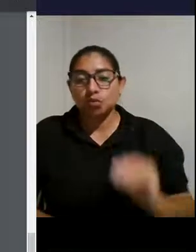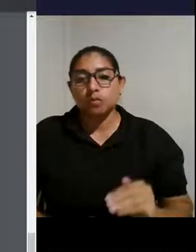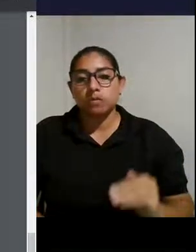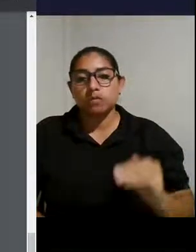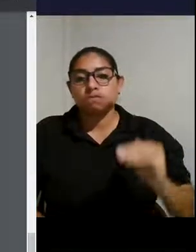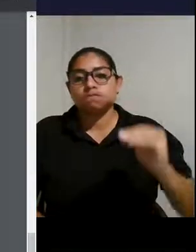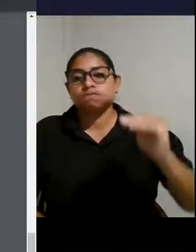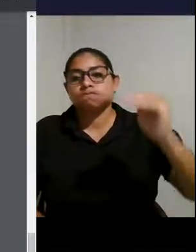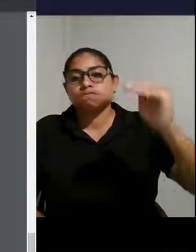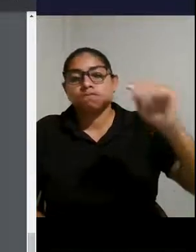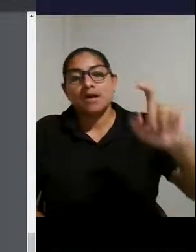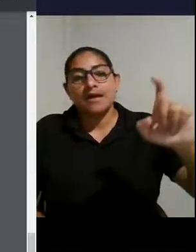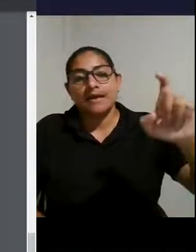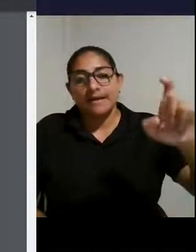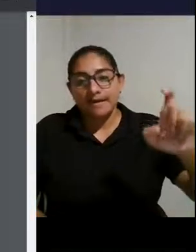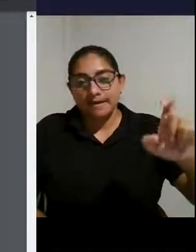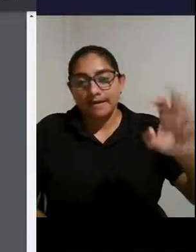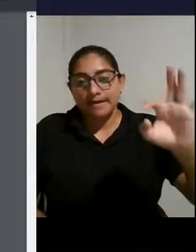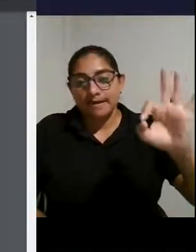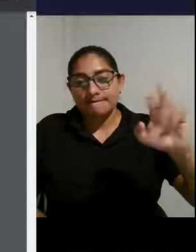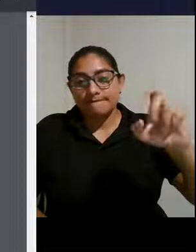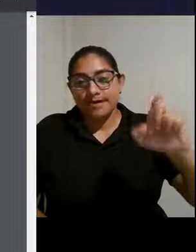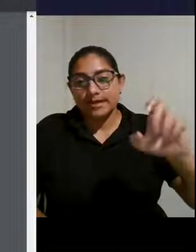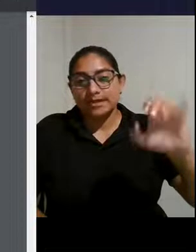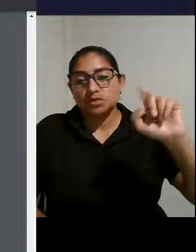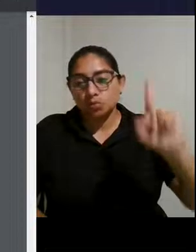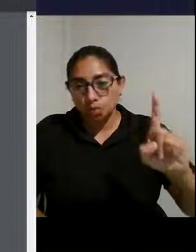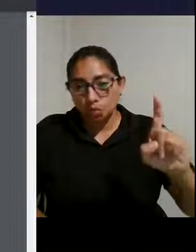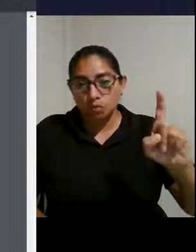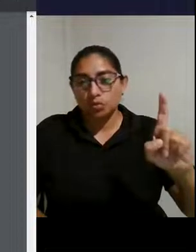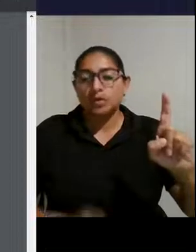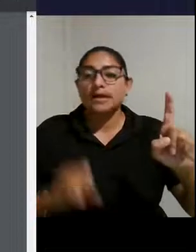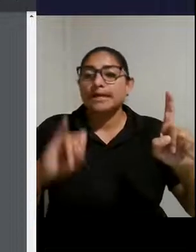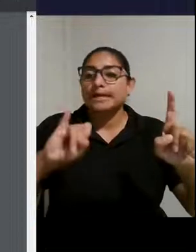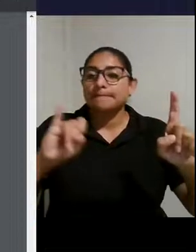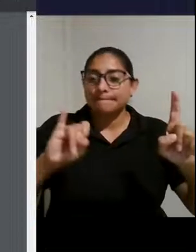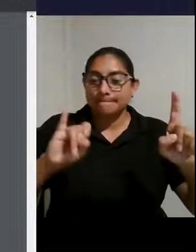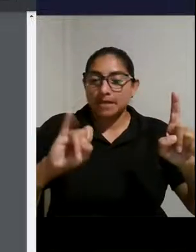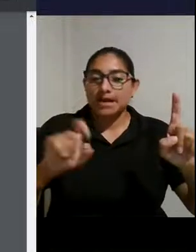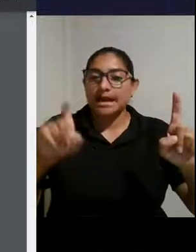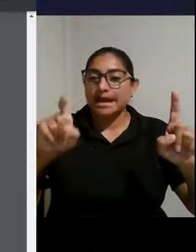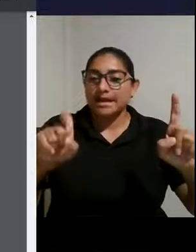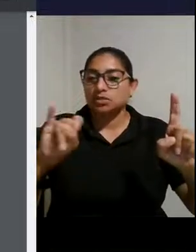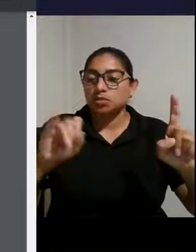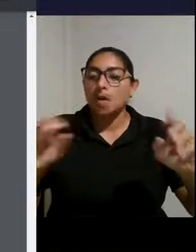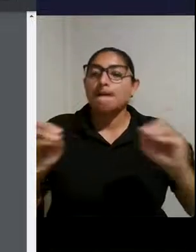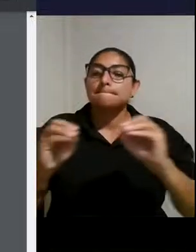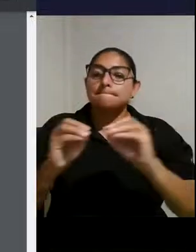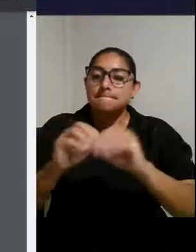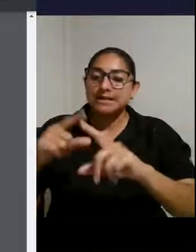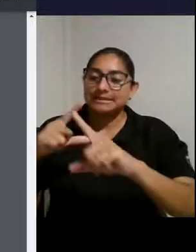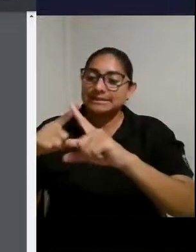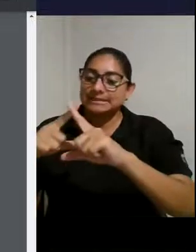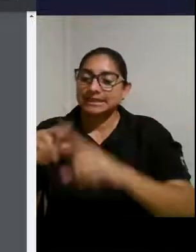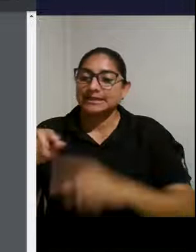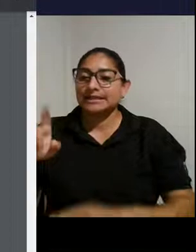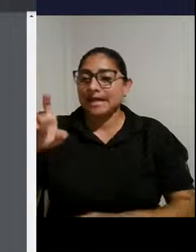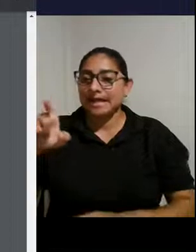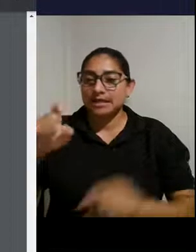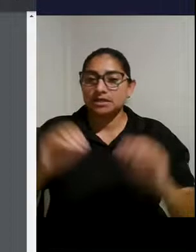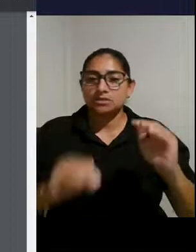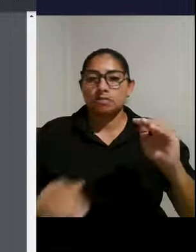como f de X1. Y la imagen de X1 más delta X va a estar por aquí arriba.